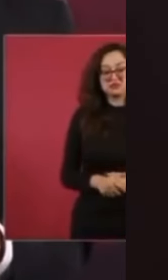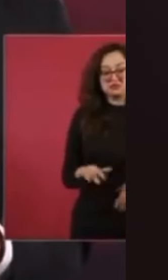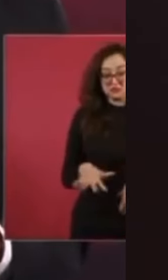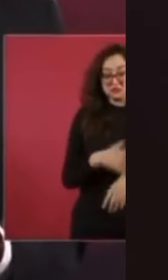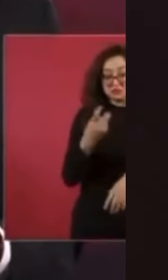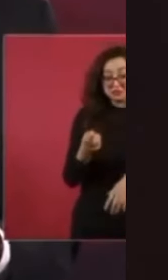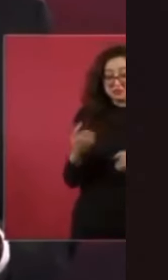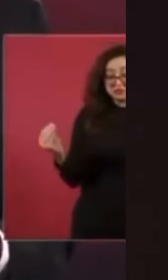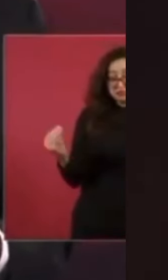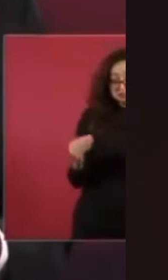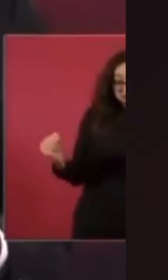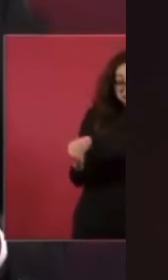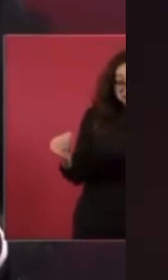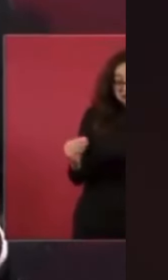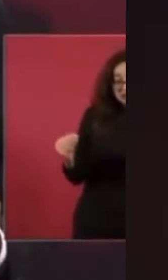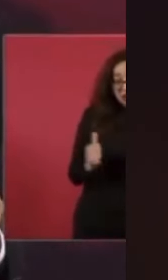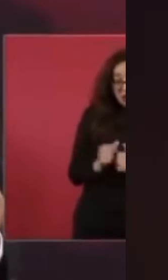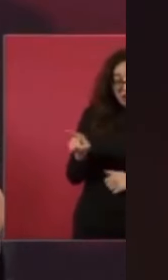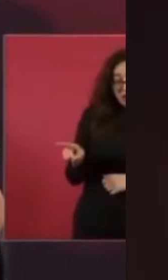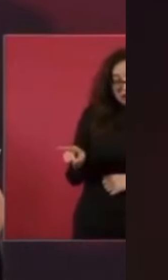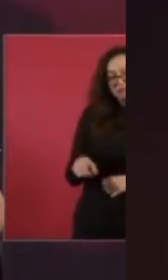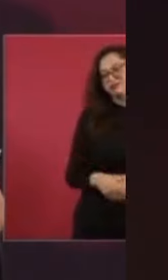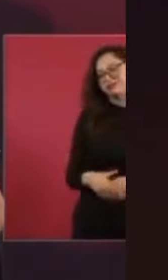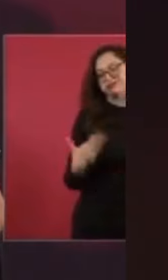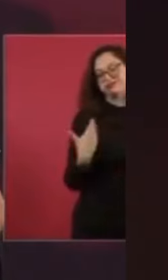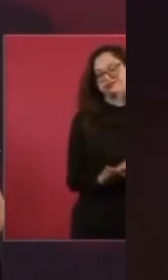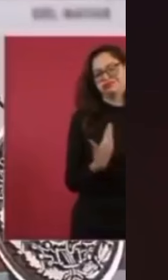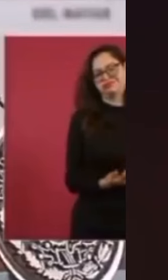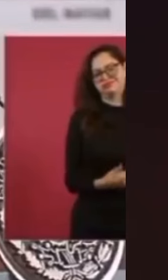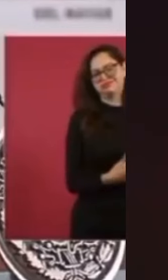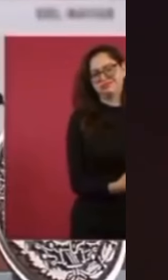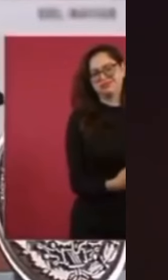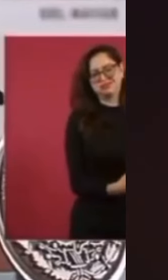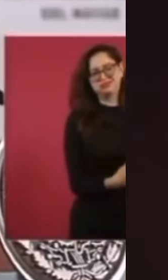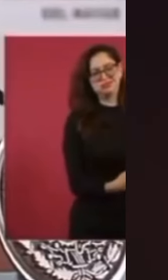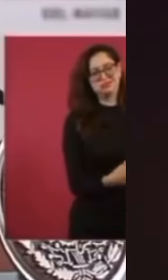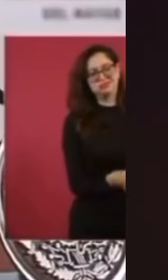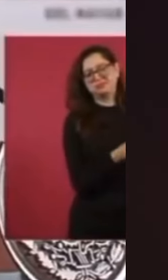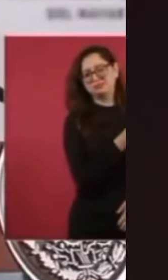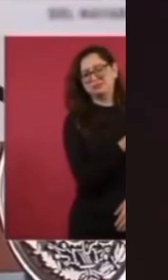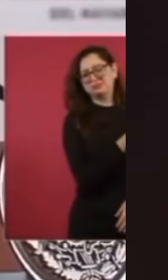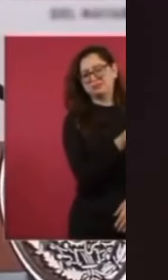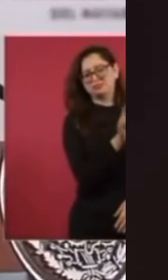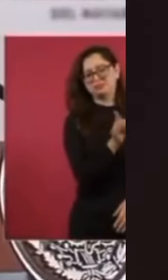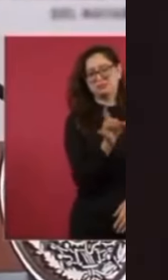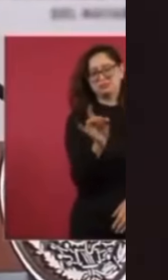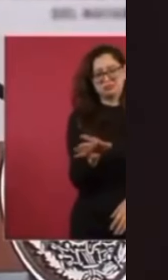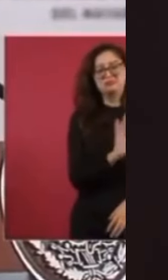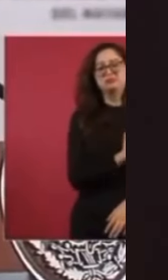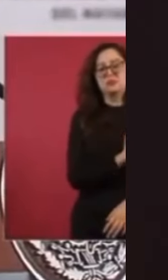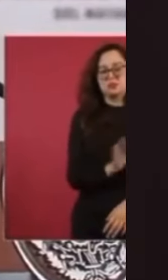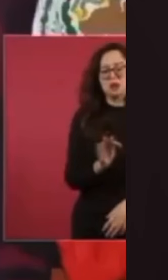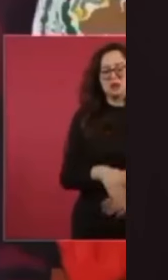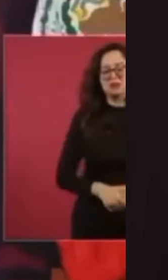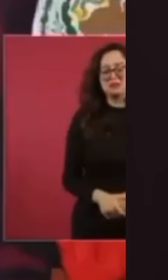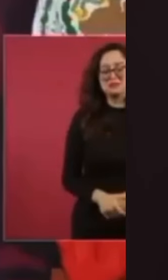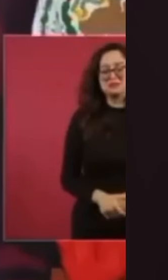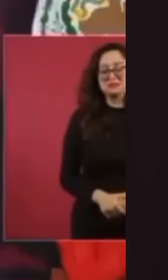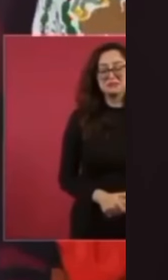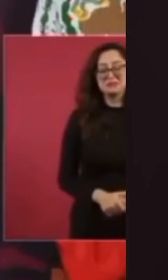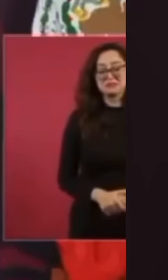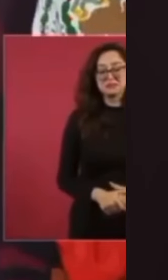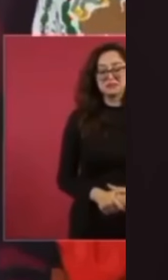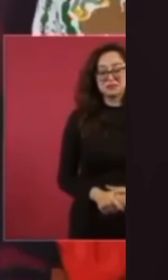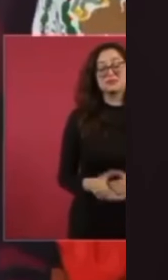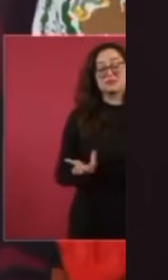debate, tiene elementos, argumenta bien, y luego, como